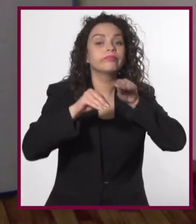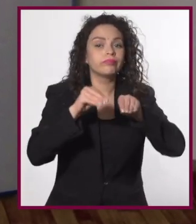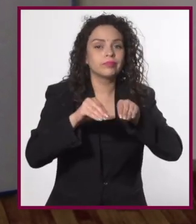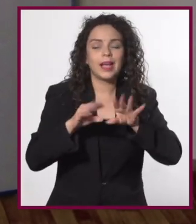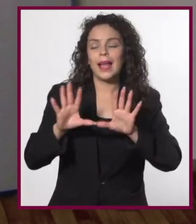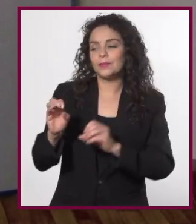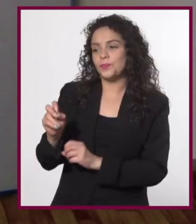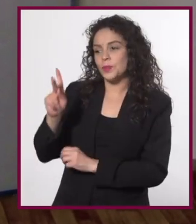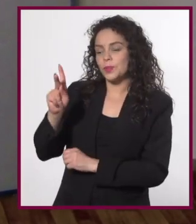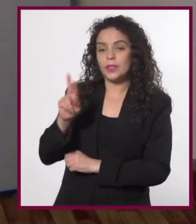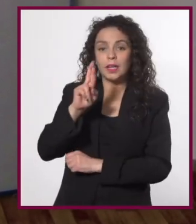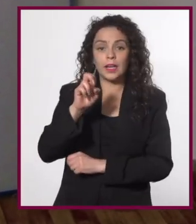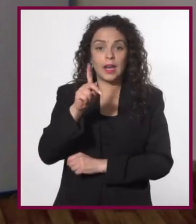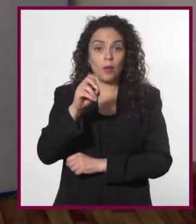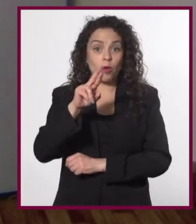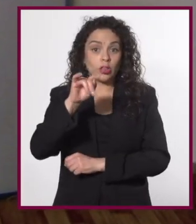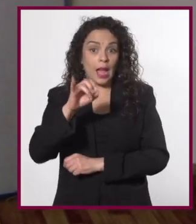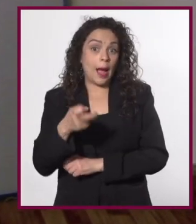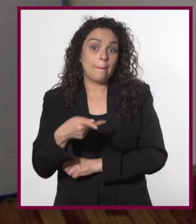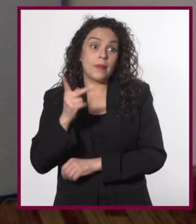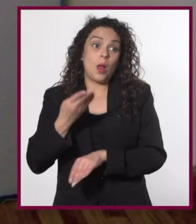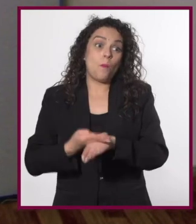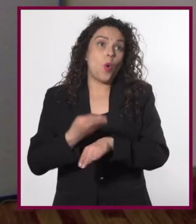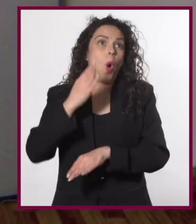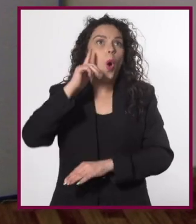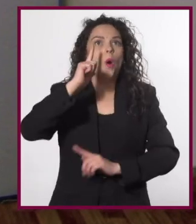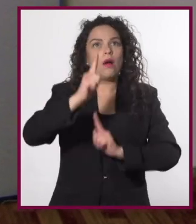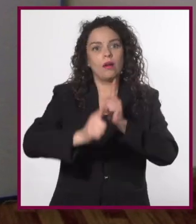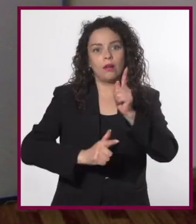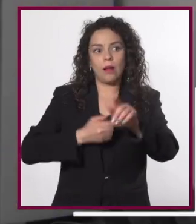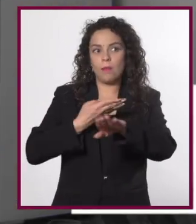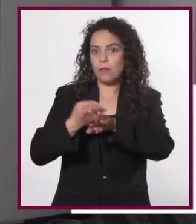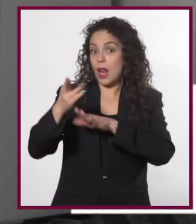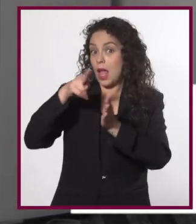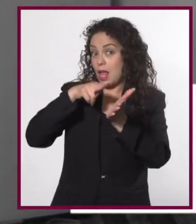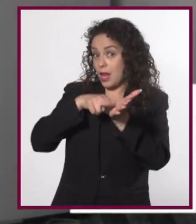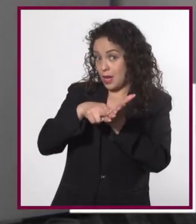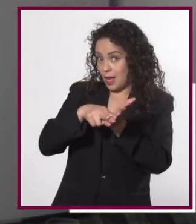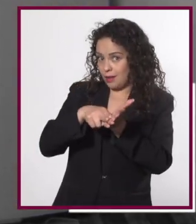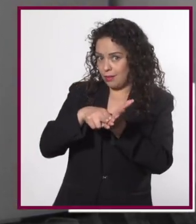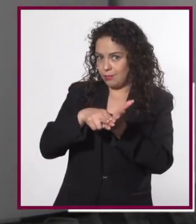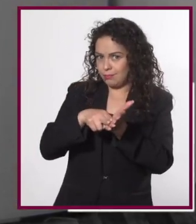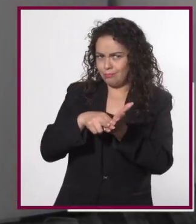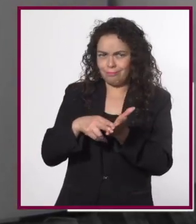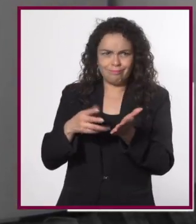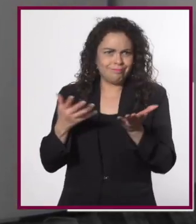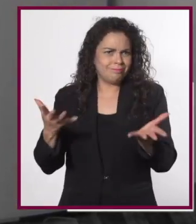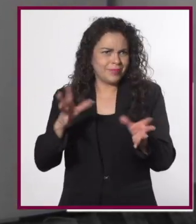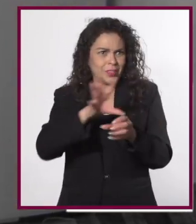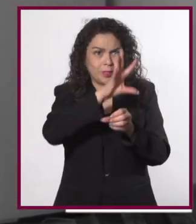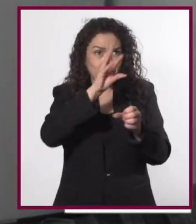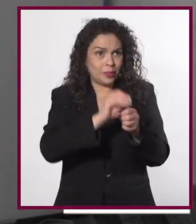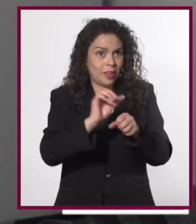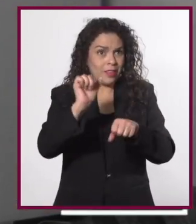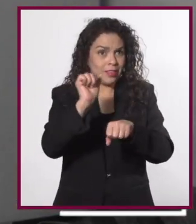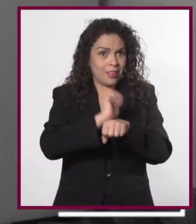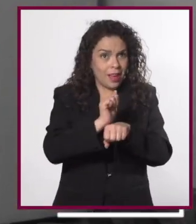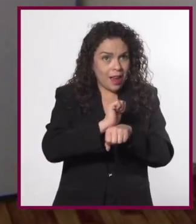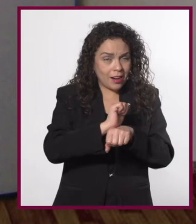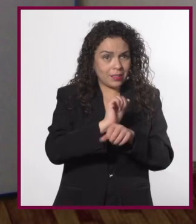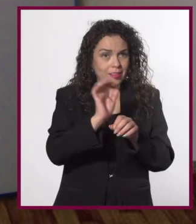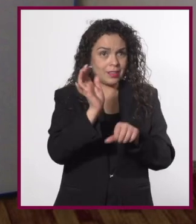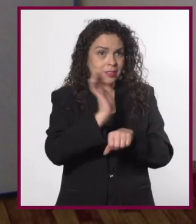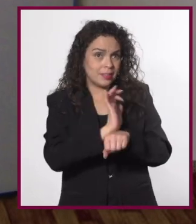ok. Un reportaje, pero muy lento y en blanco y negro. O sea, no todo el cine de arte es en